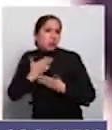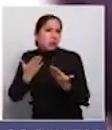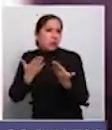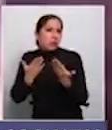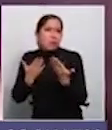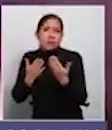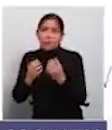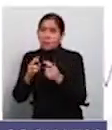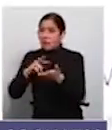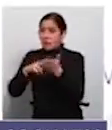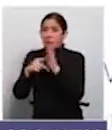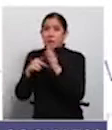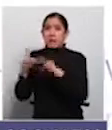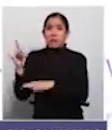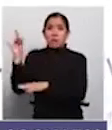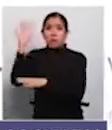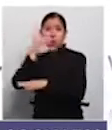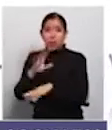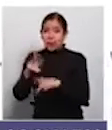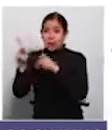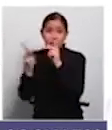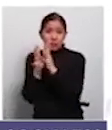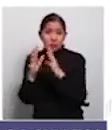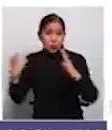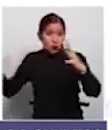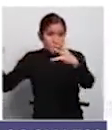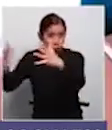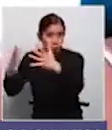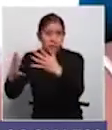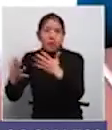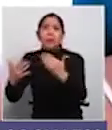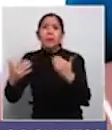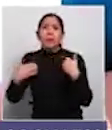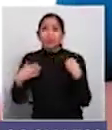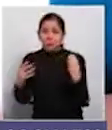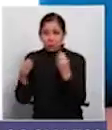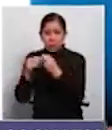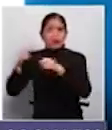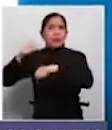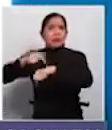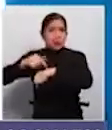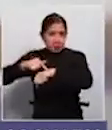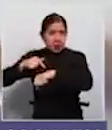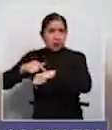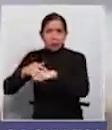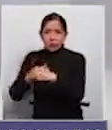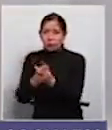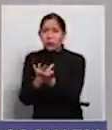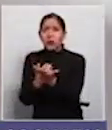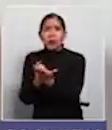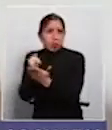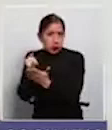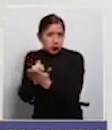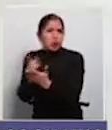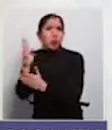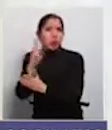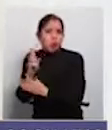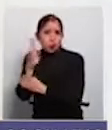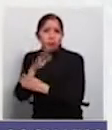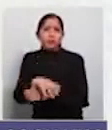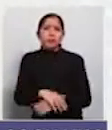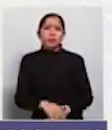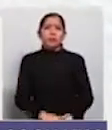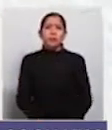parte de la sociedad boliviana intermedia su vida social a través de estos medios. Si bien el